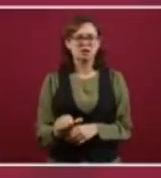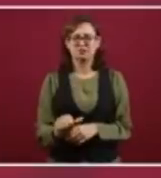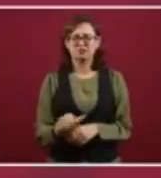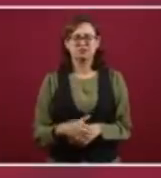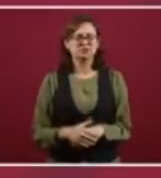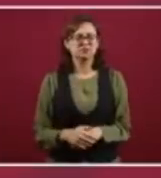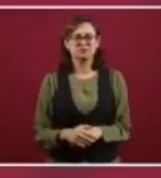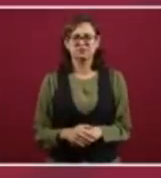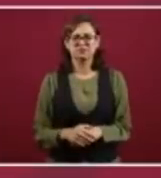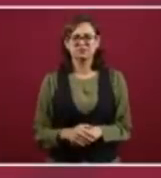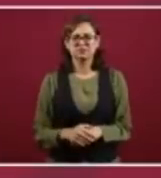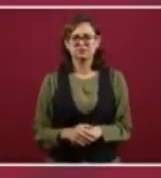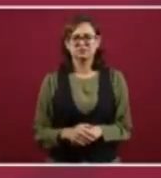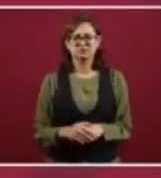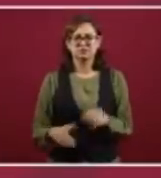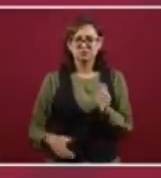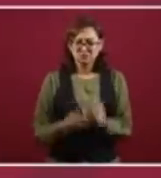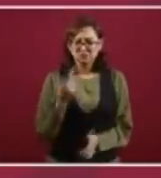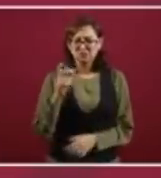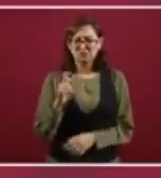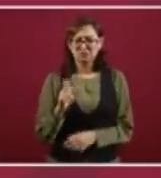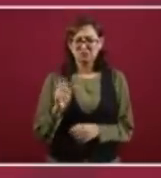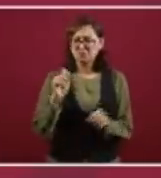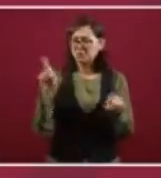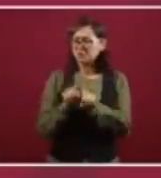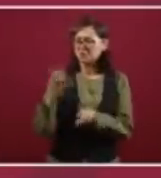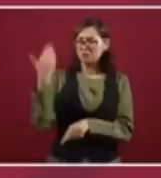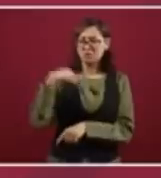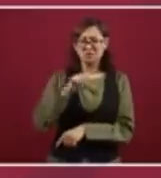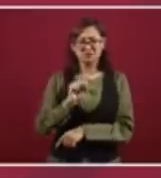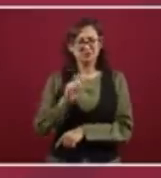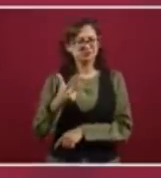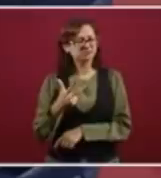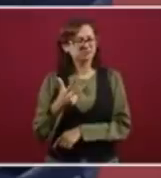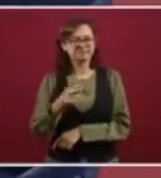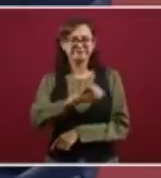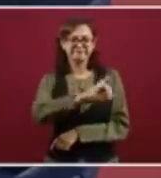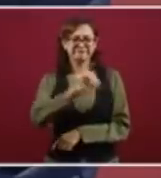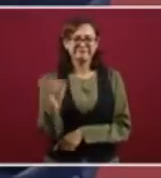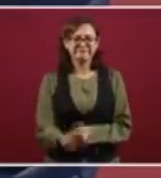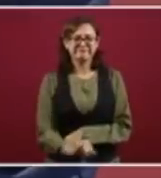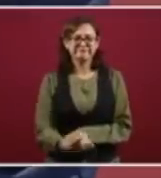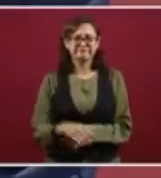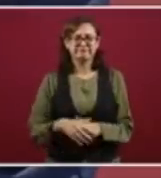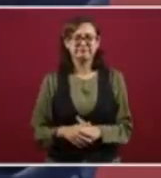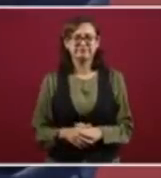nunca más un 68. Y se